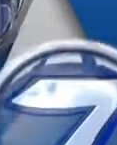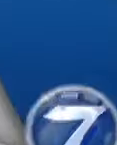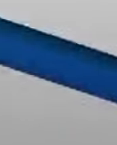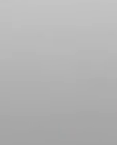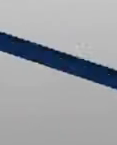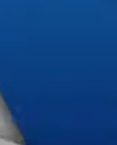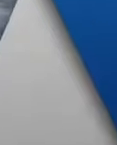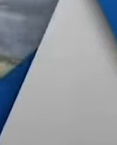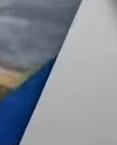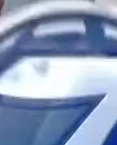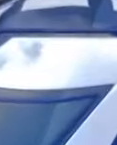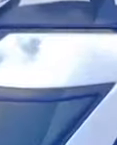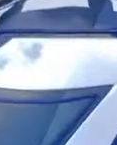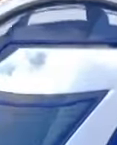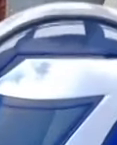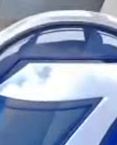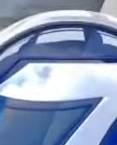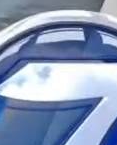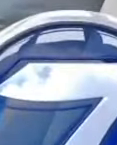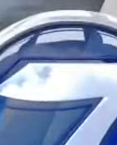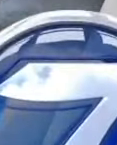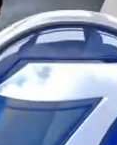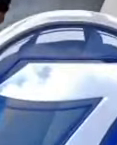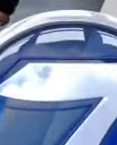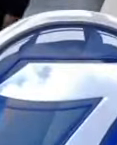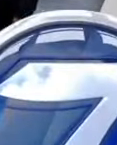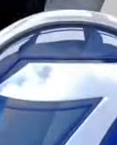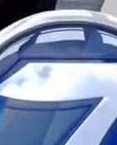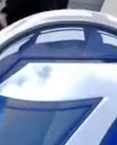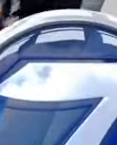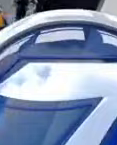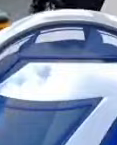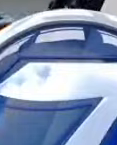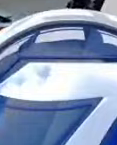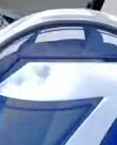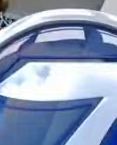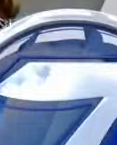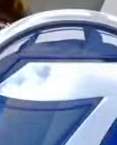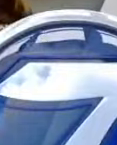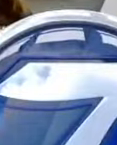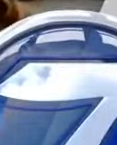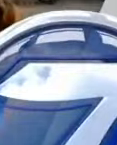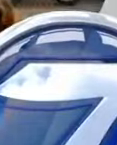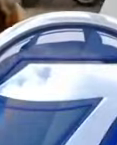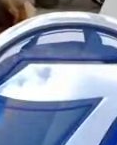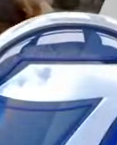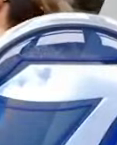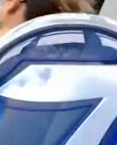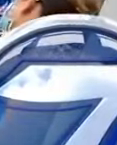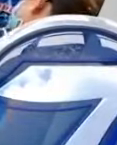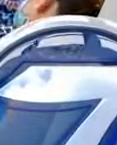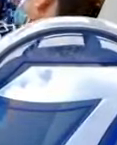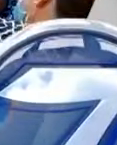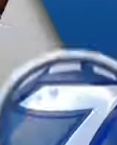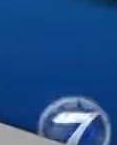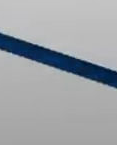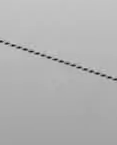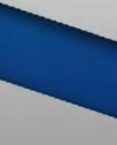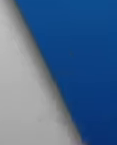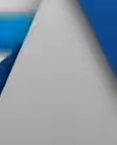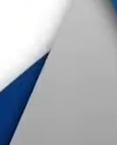19. Tras casi 5 meses de confinamiento, capturas por violar toque de queda no